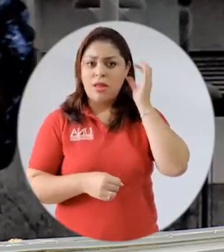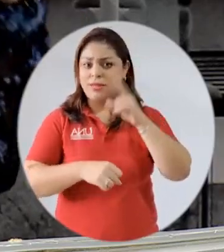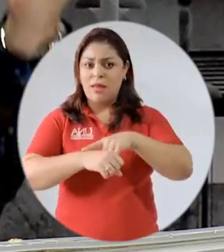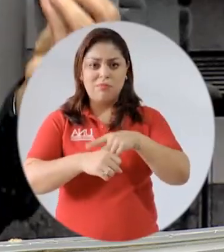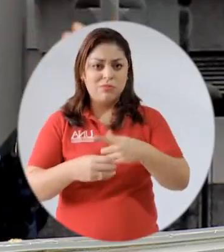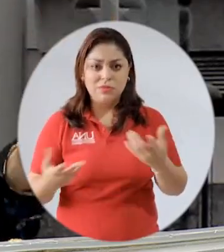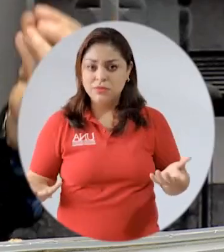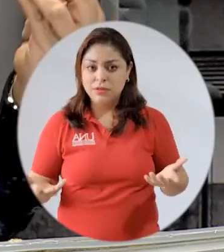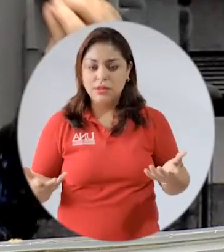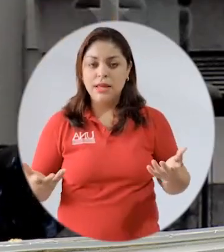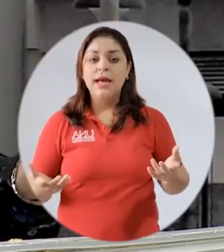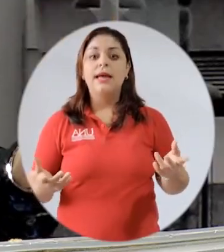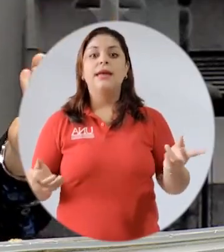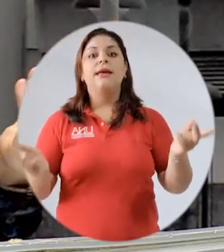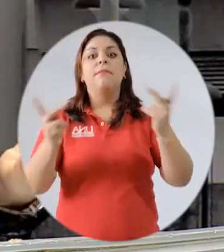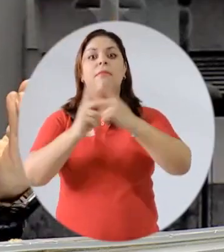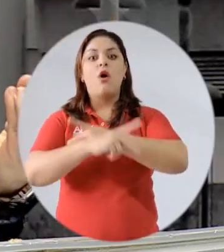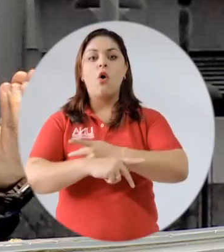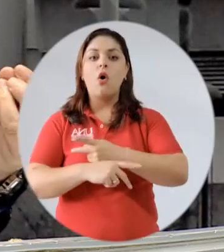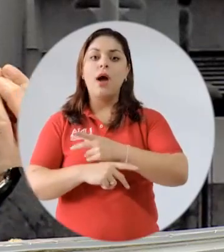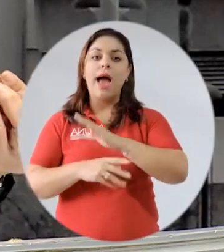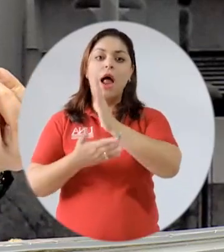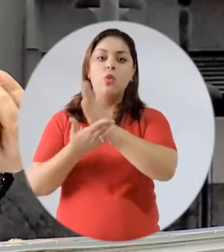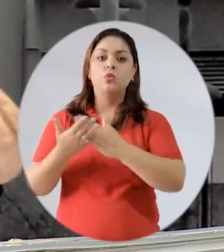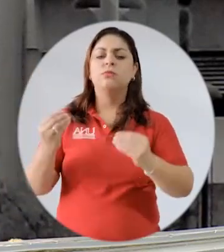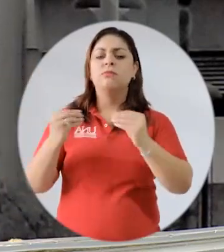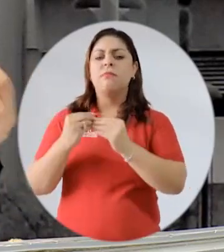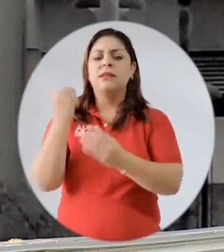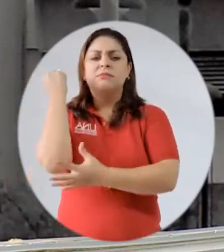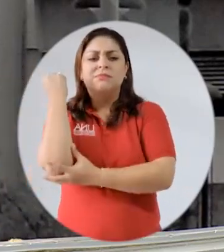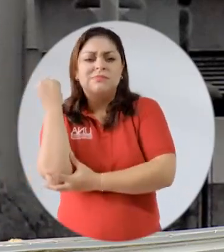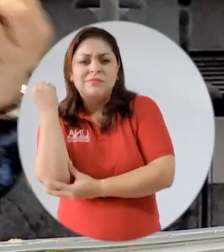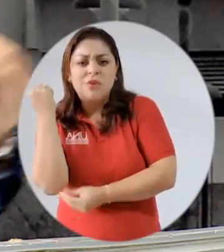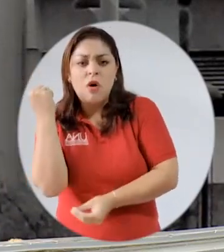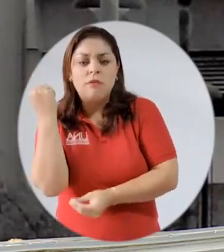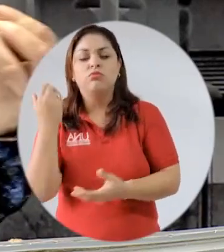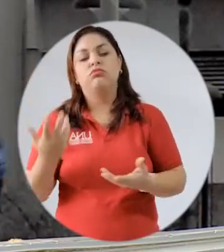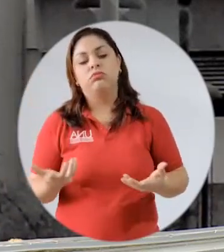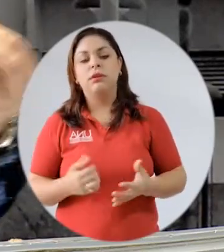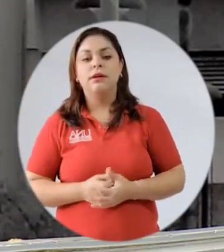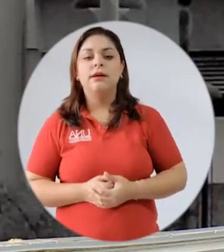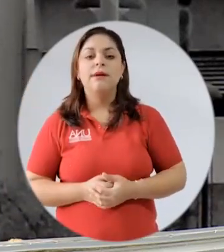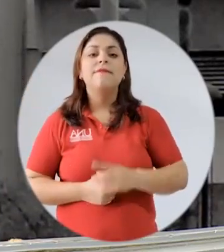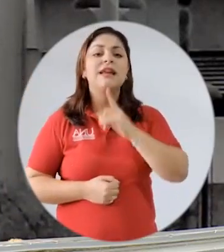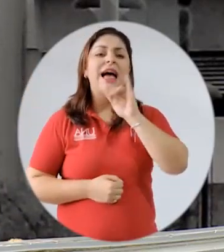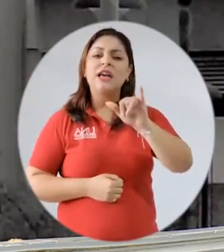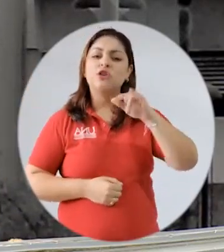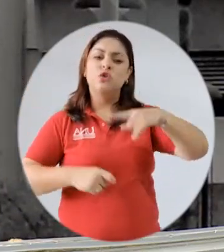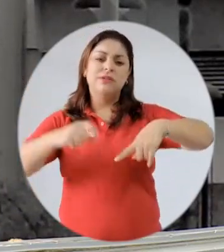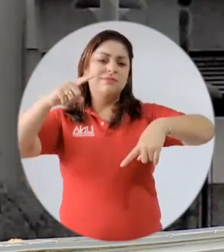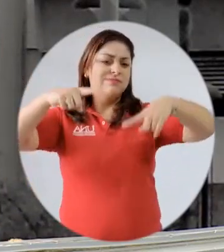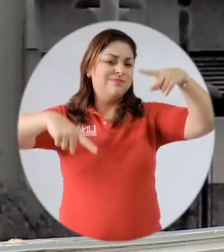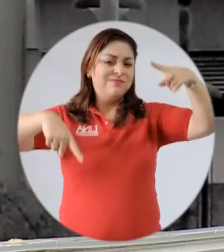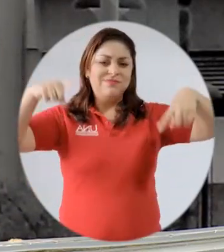nivel de escolaridad, lo cierto que no es lo suficiente, ¿verdad? No es lo suficiente porque aumentan con respecto a los